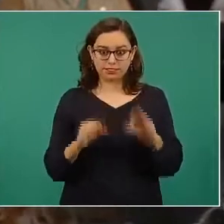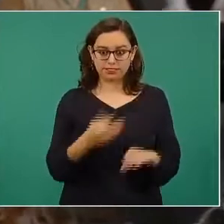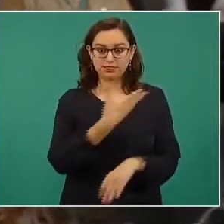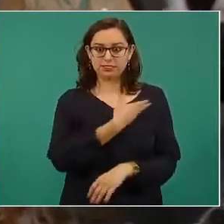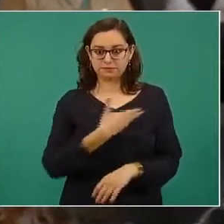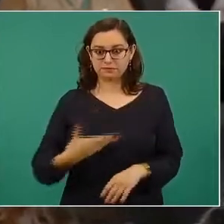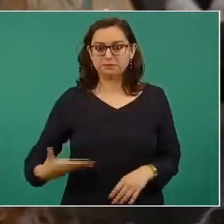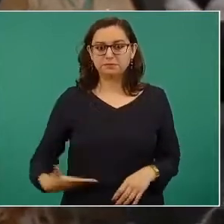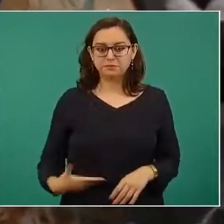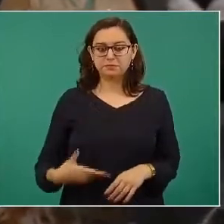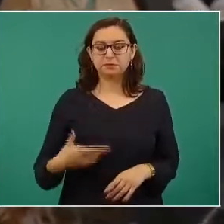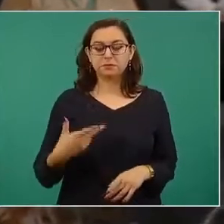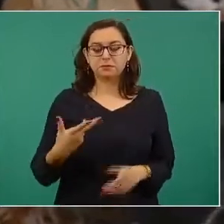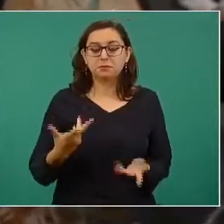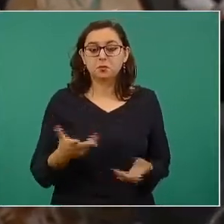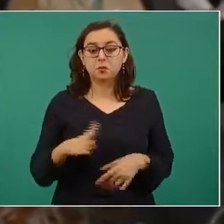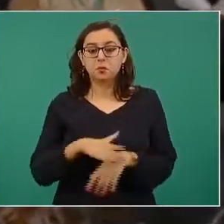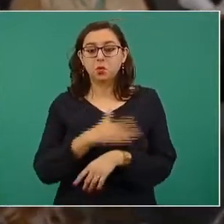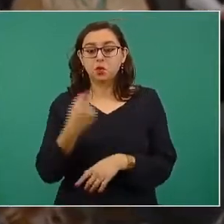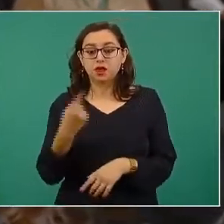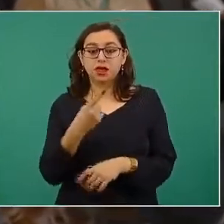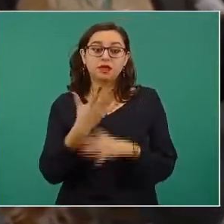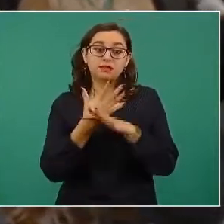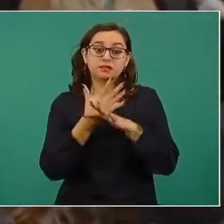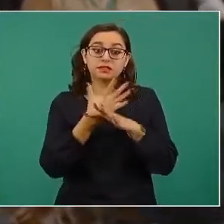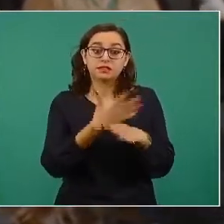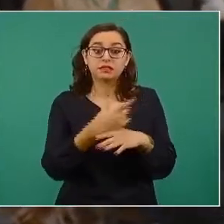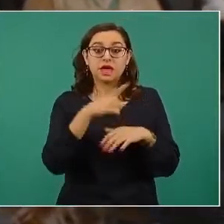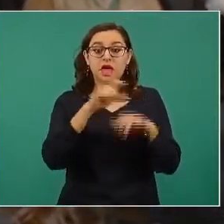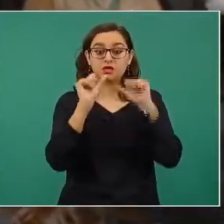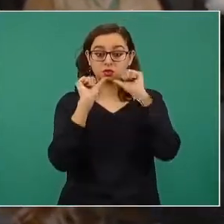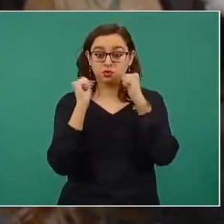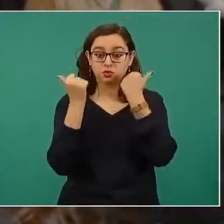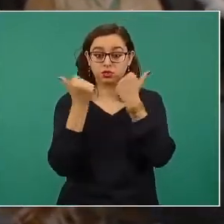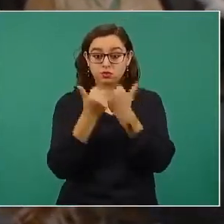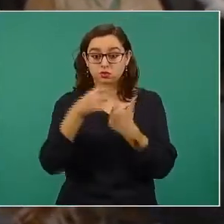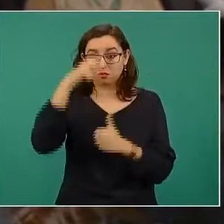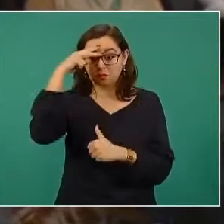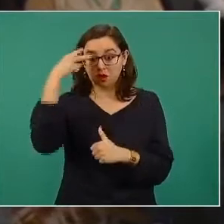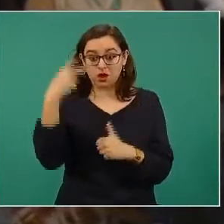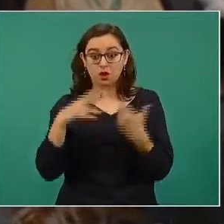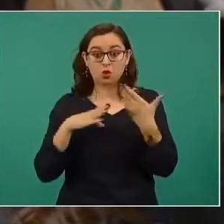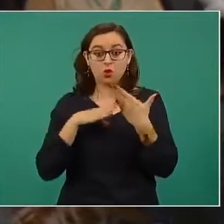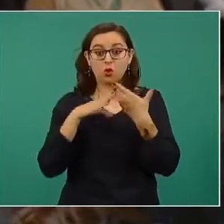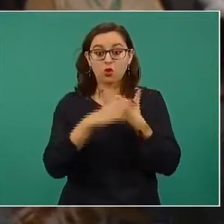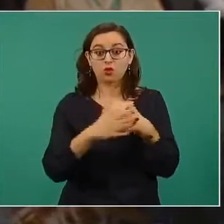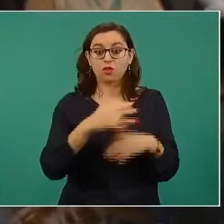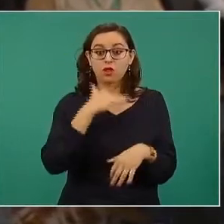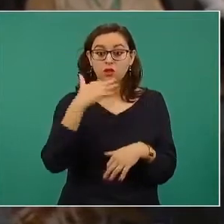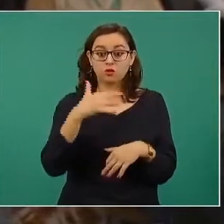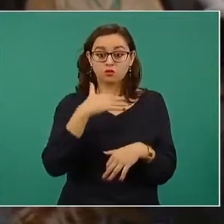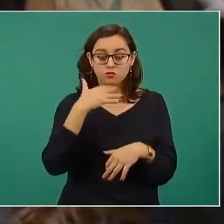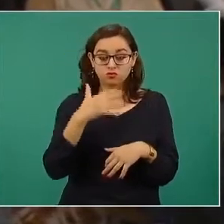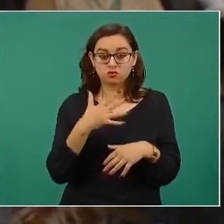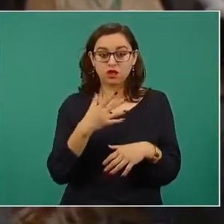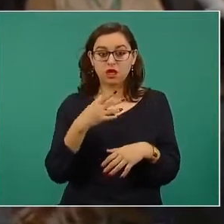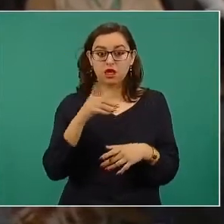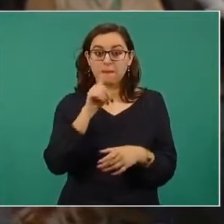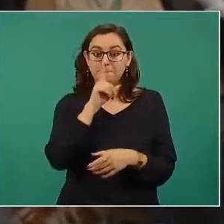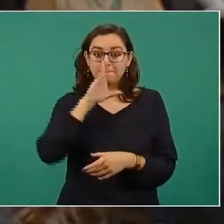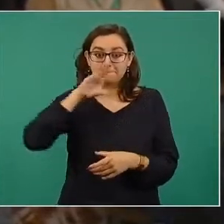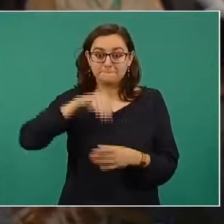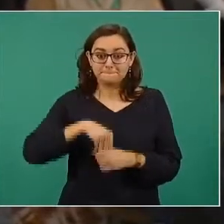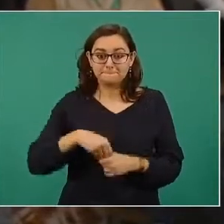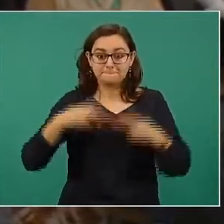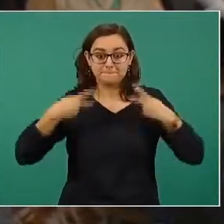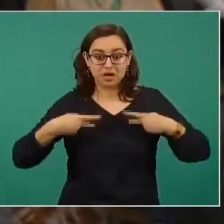persona moral Mexicanos contra la Corrupción y la Impunidad. Y hemos encontrado, bueno, a partir de entrevistas que hemos hecho con